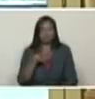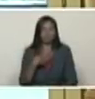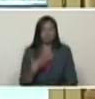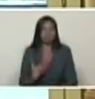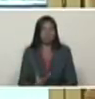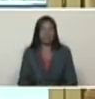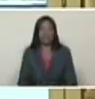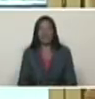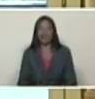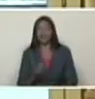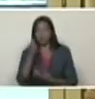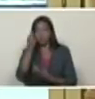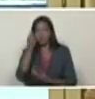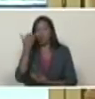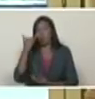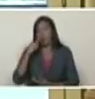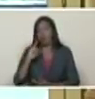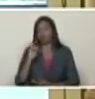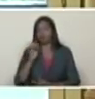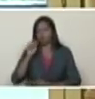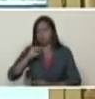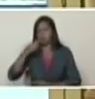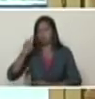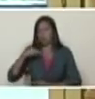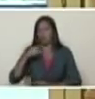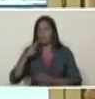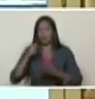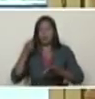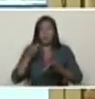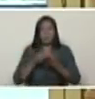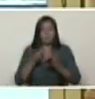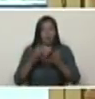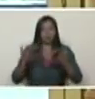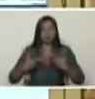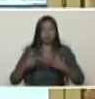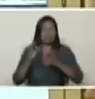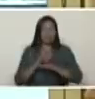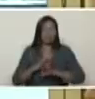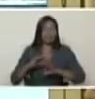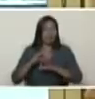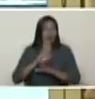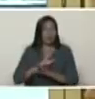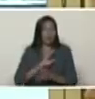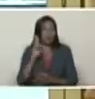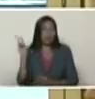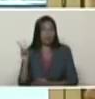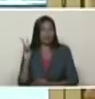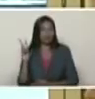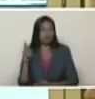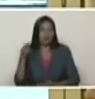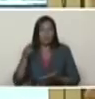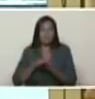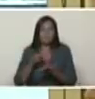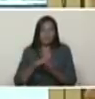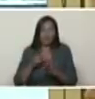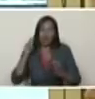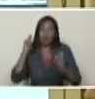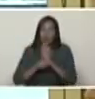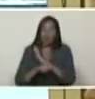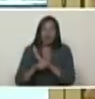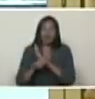El dinero lo tenemos, claro que lo tenemos, pero no reciben pagos de PDVSA, no reciben pagos producto del